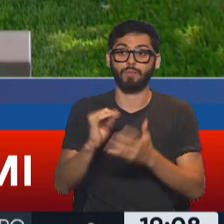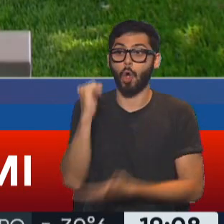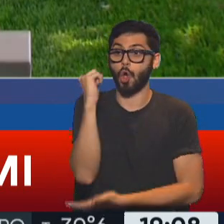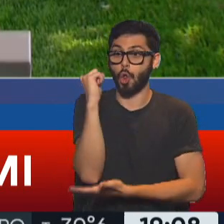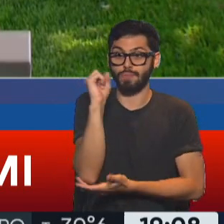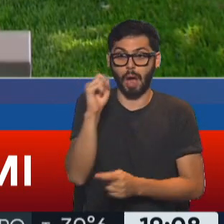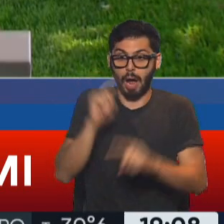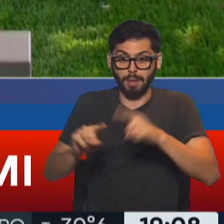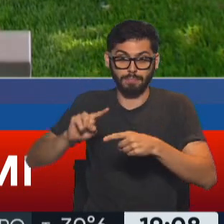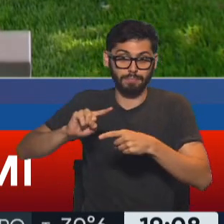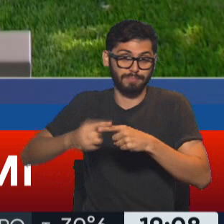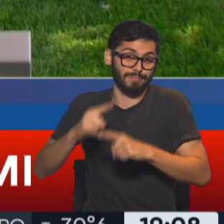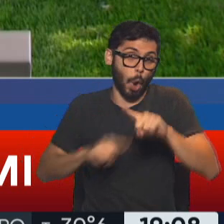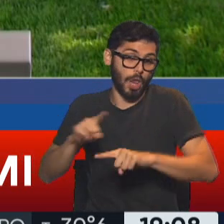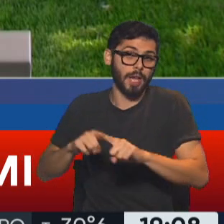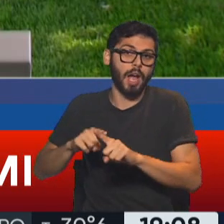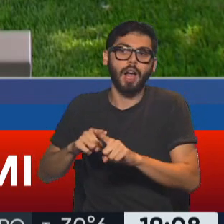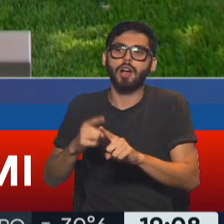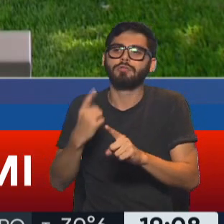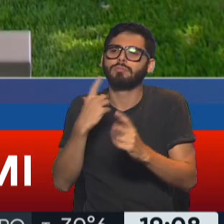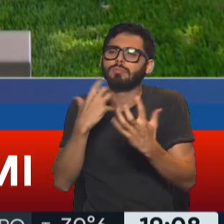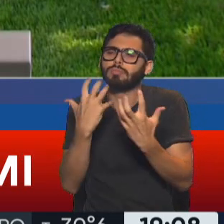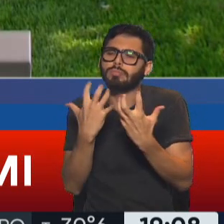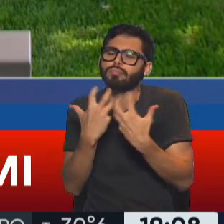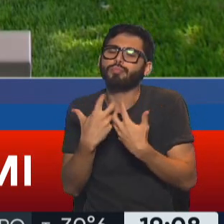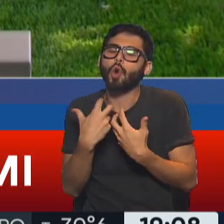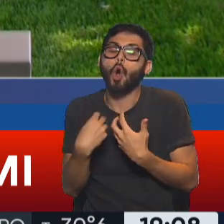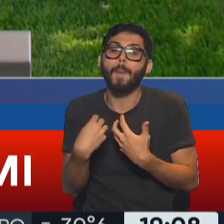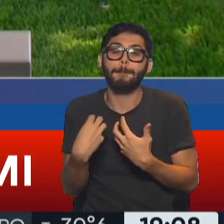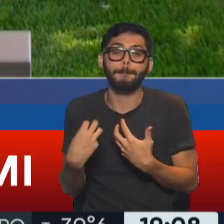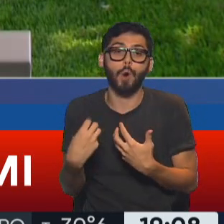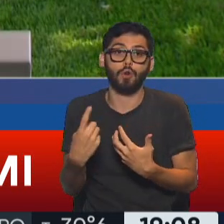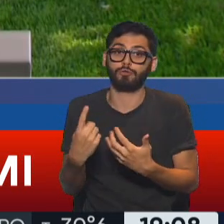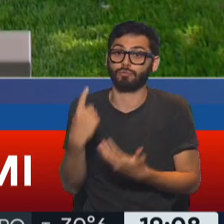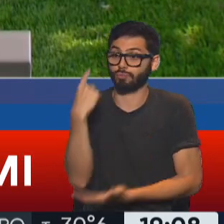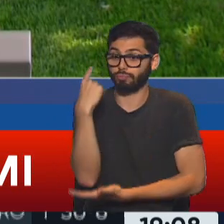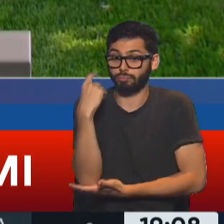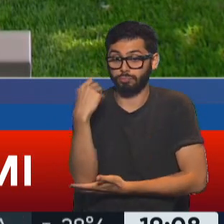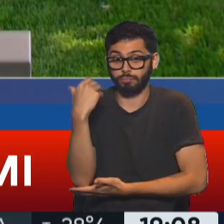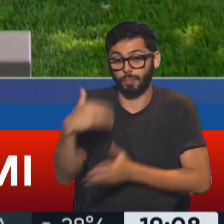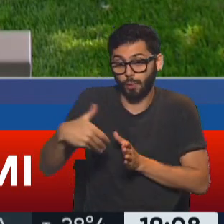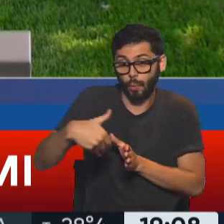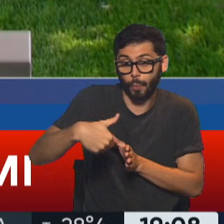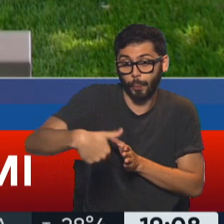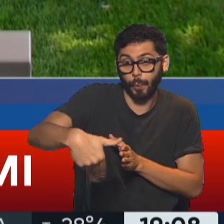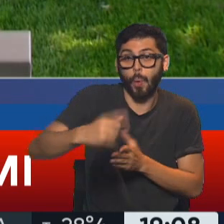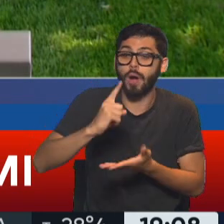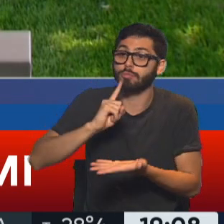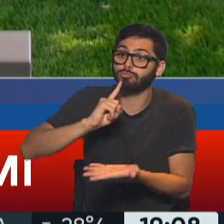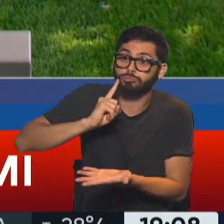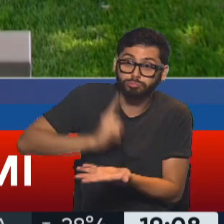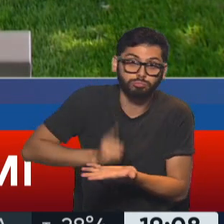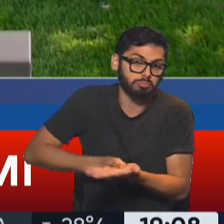económica cómo se funcionaría el tema de las medidas económicas que van a buscar